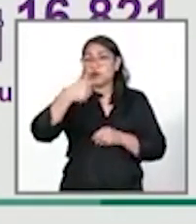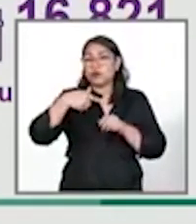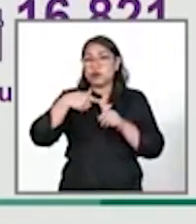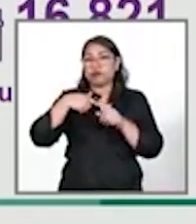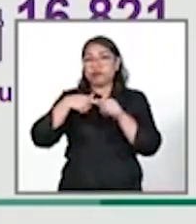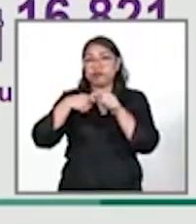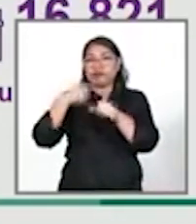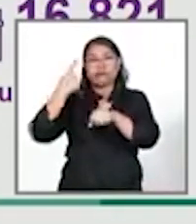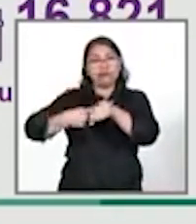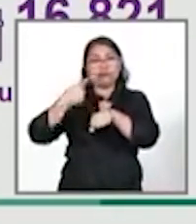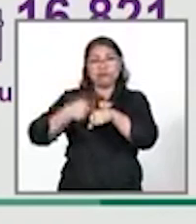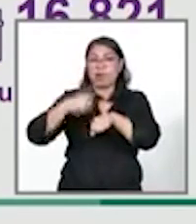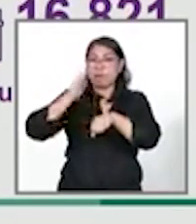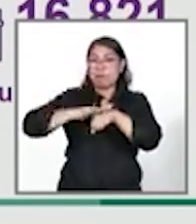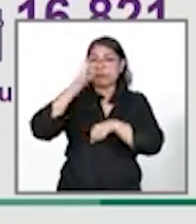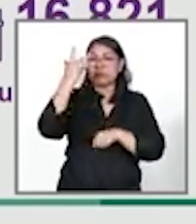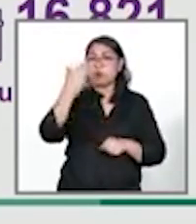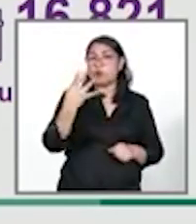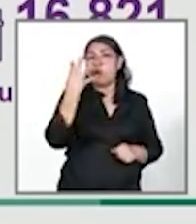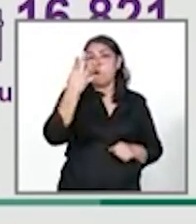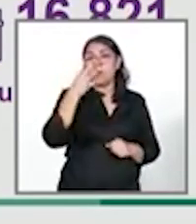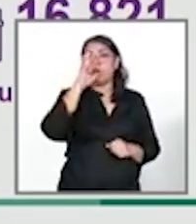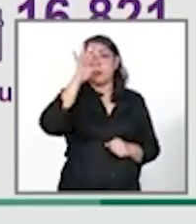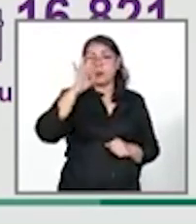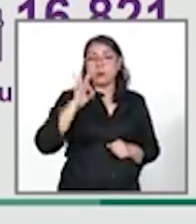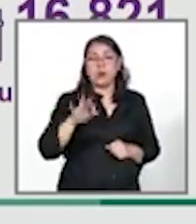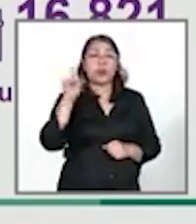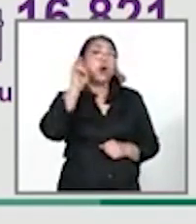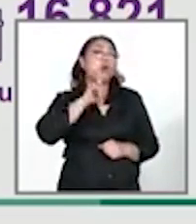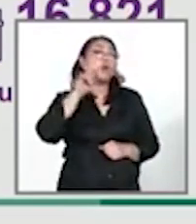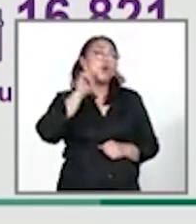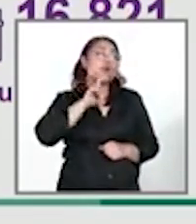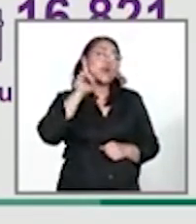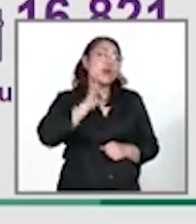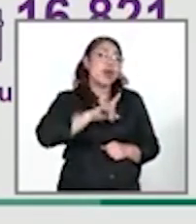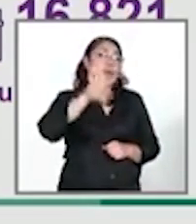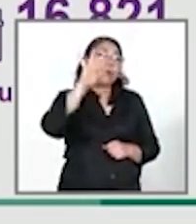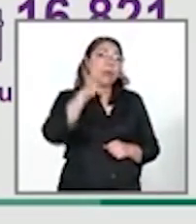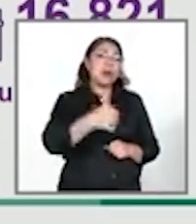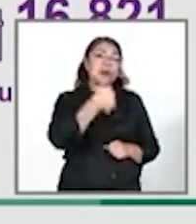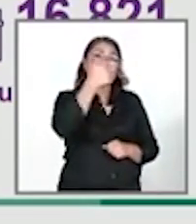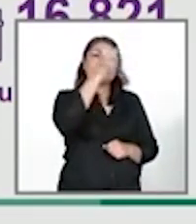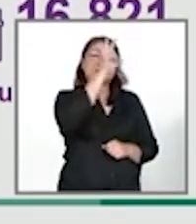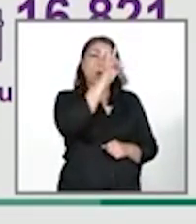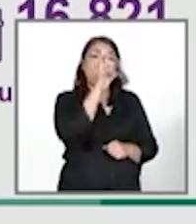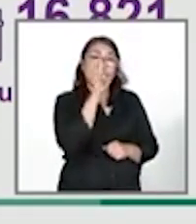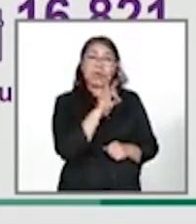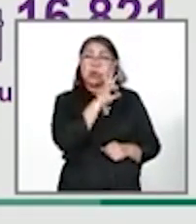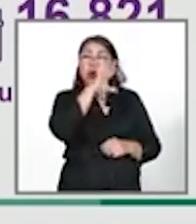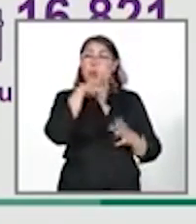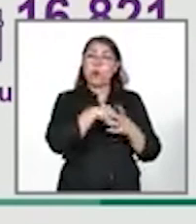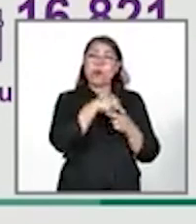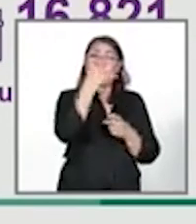un registro de 54% y las mujeres 46%